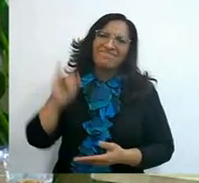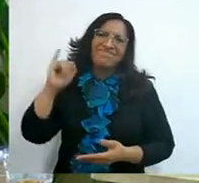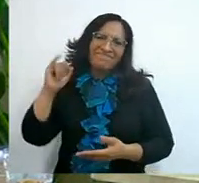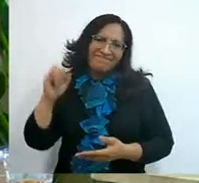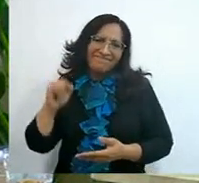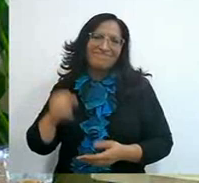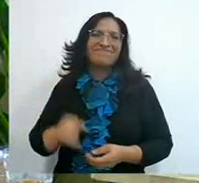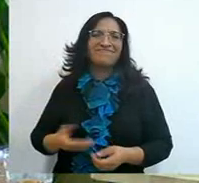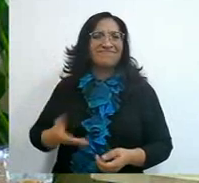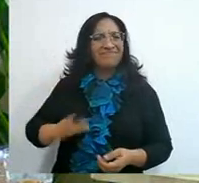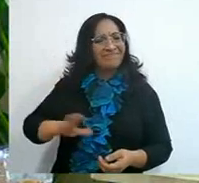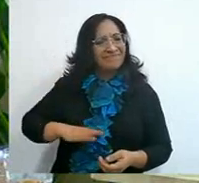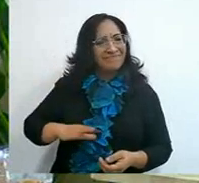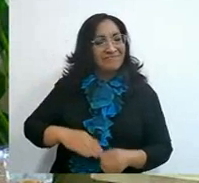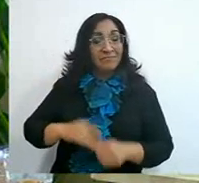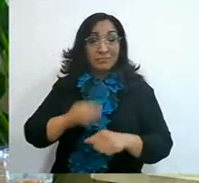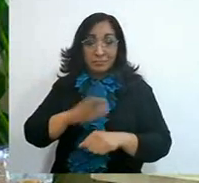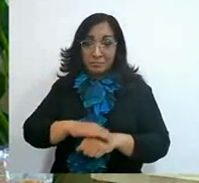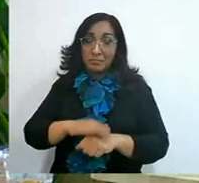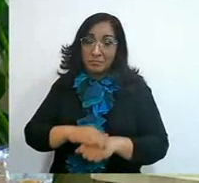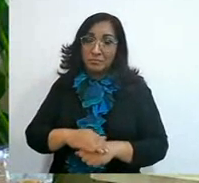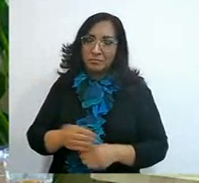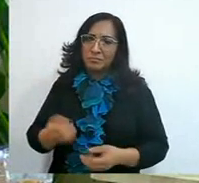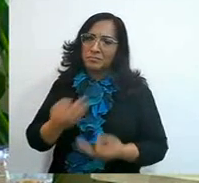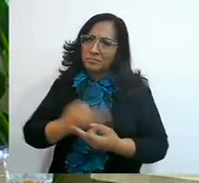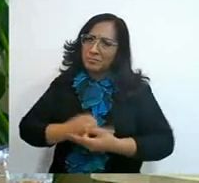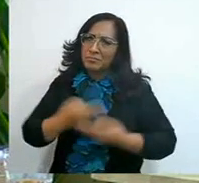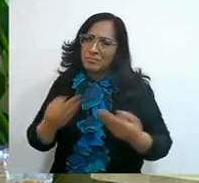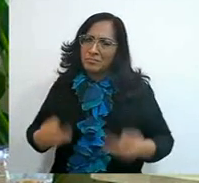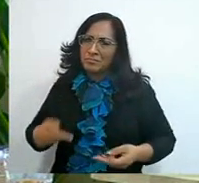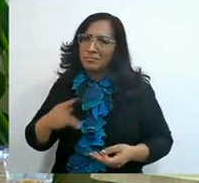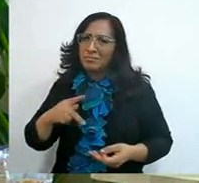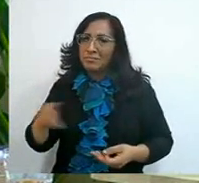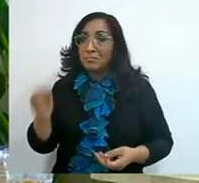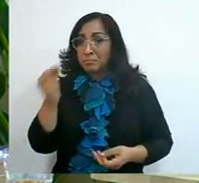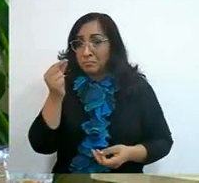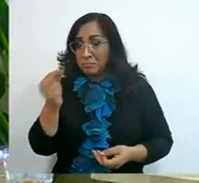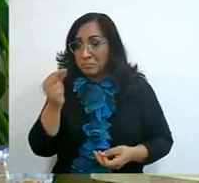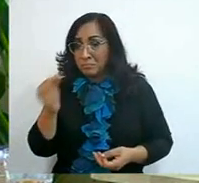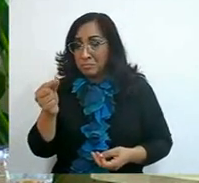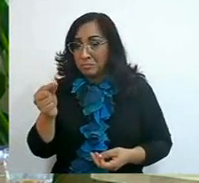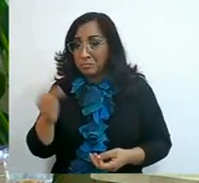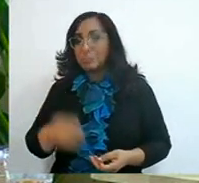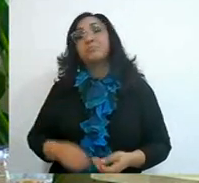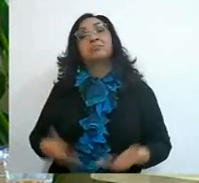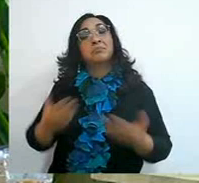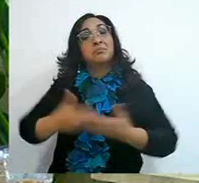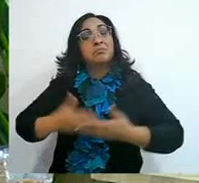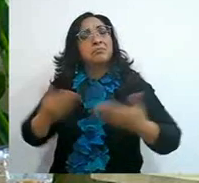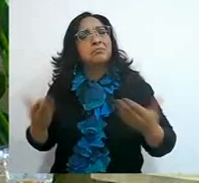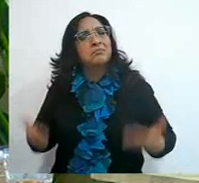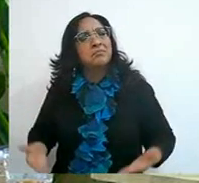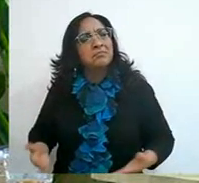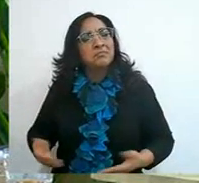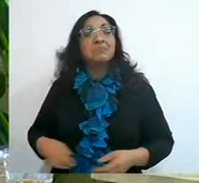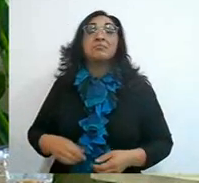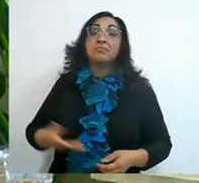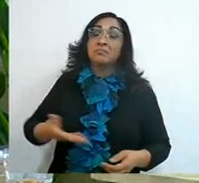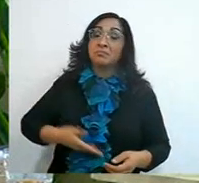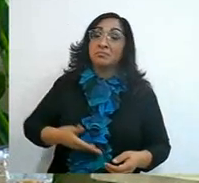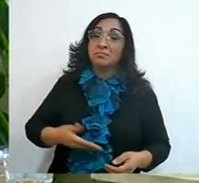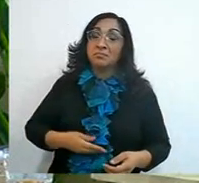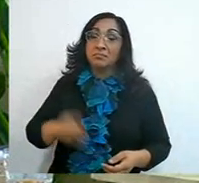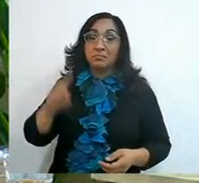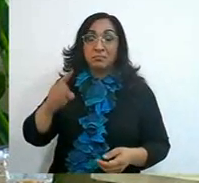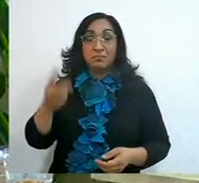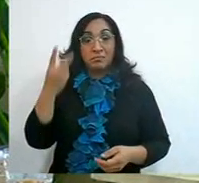Y allá, con 9 años, la infamia, y aquí tengo 32, y estos hermosos